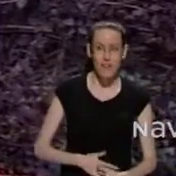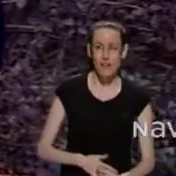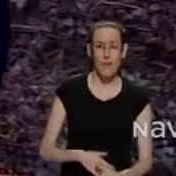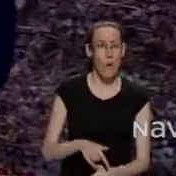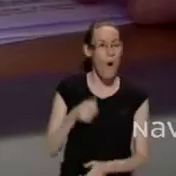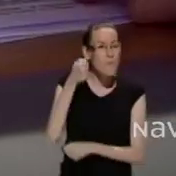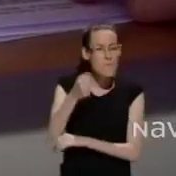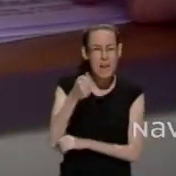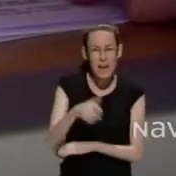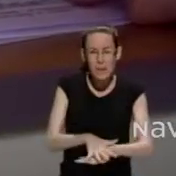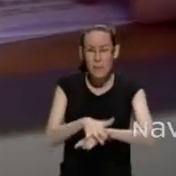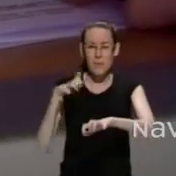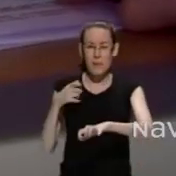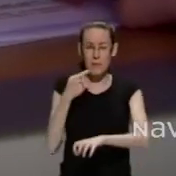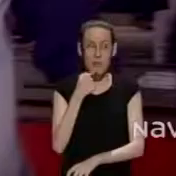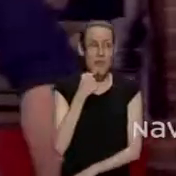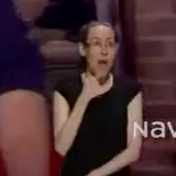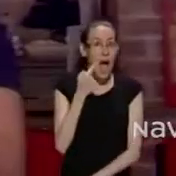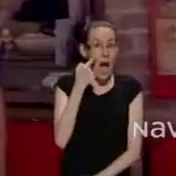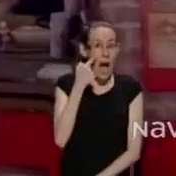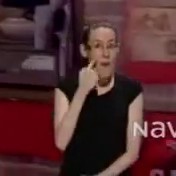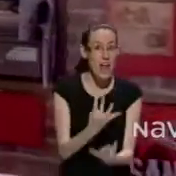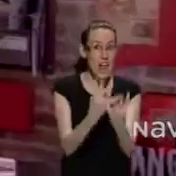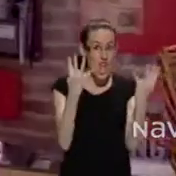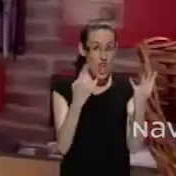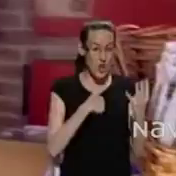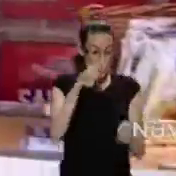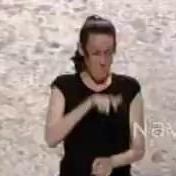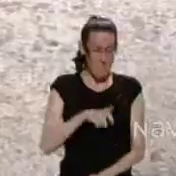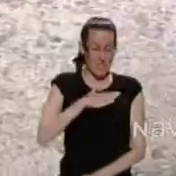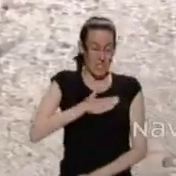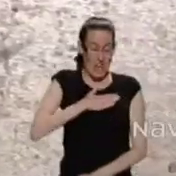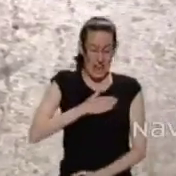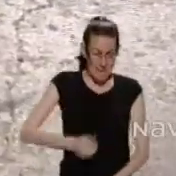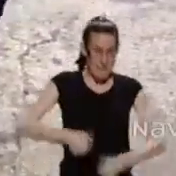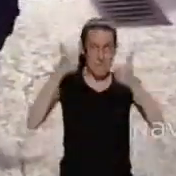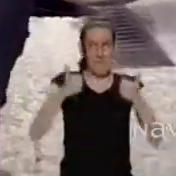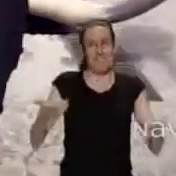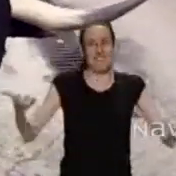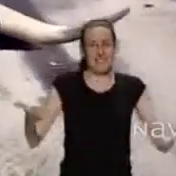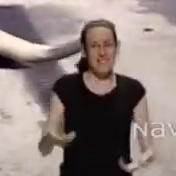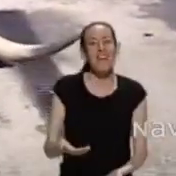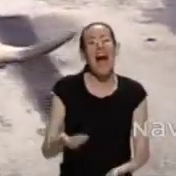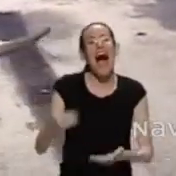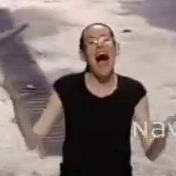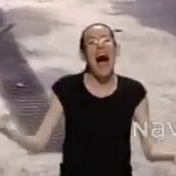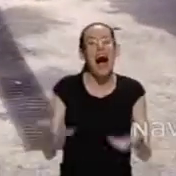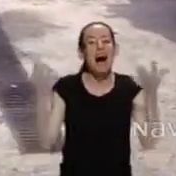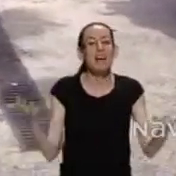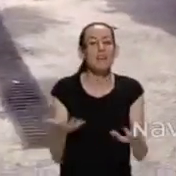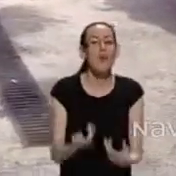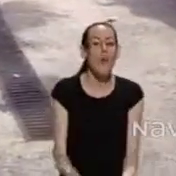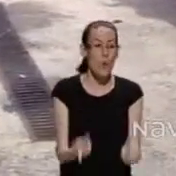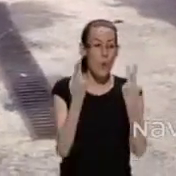beautiful people in the community. Good luck with that gasoline. La jubilación le hizo encontrar en estos toritos